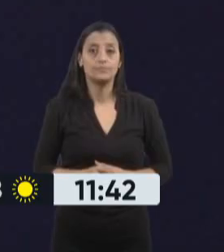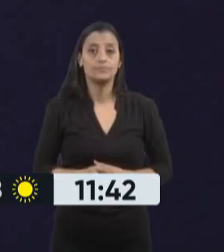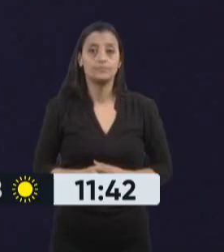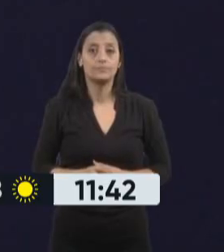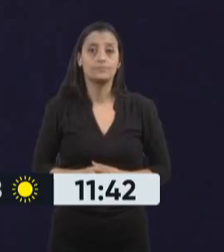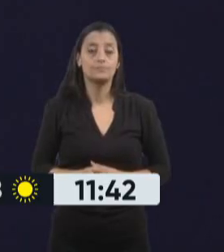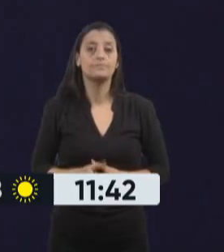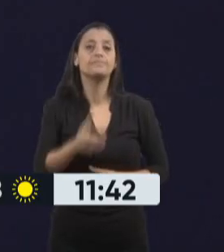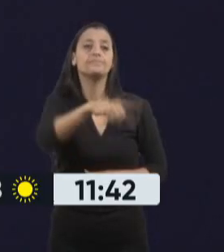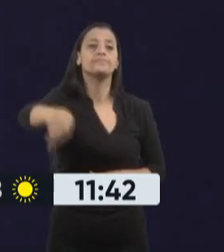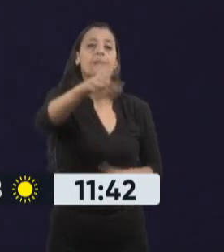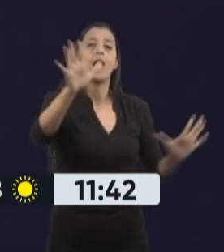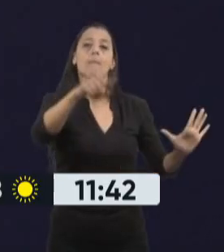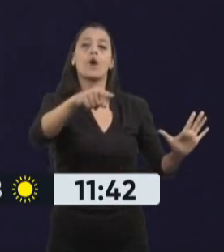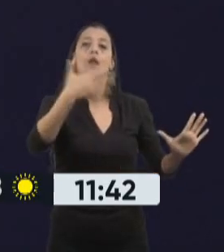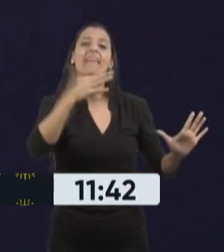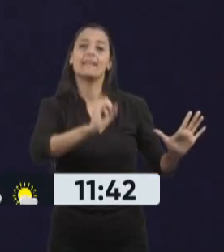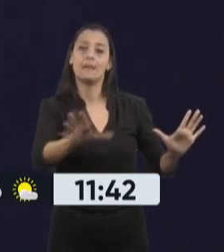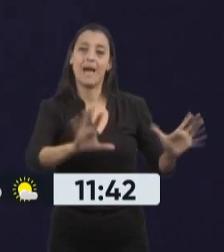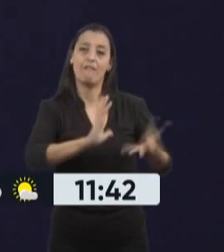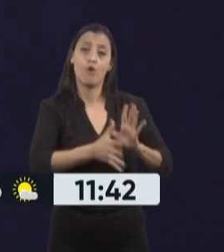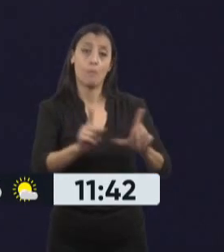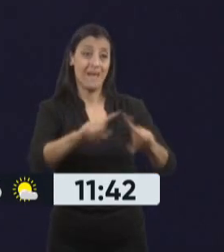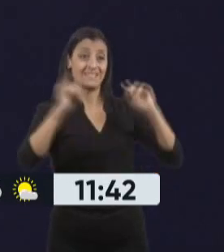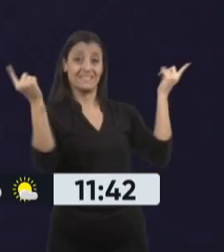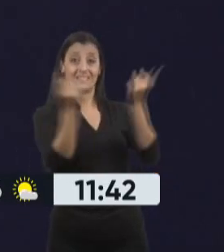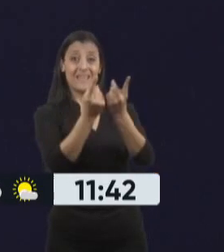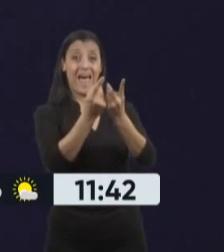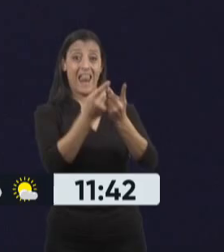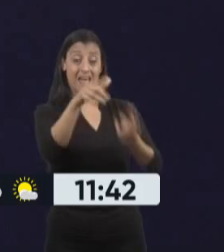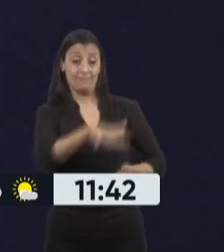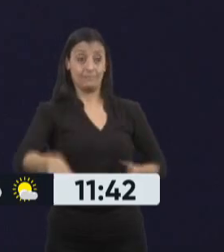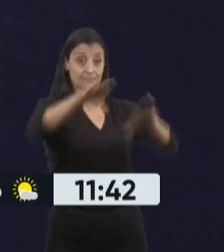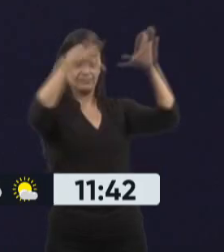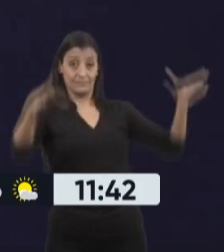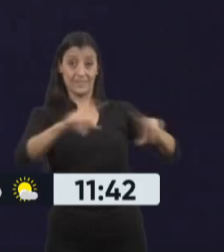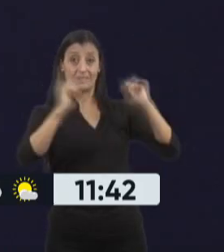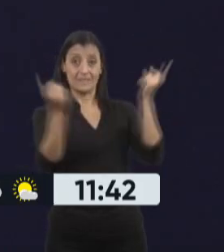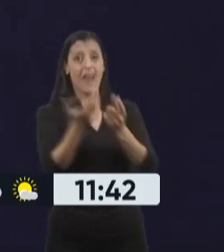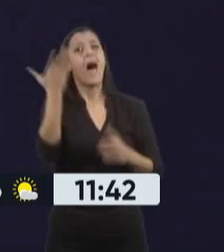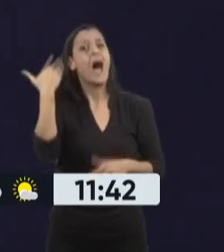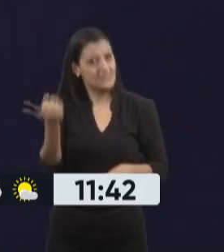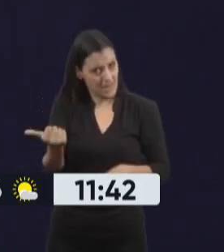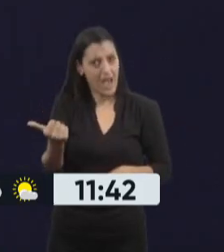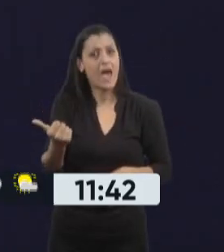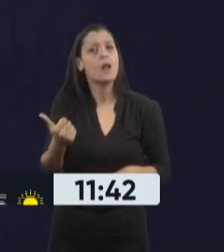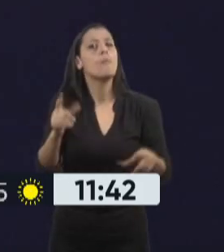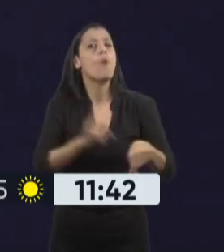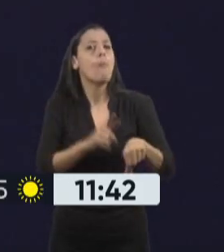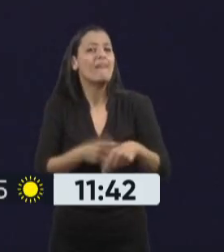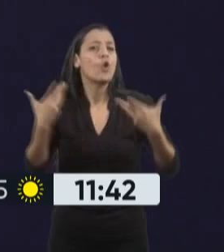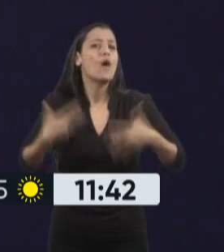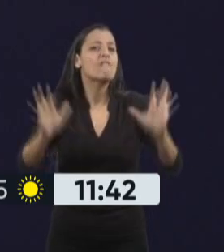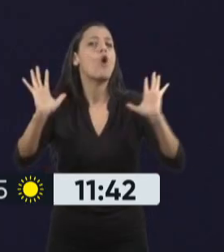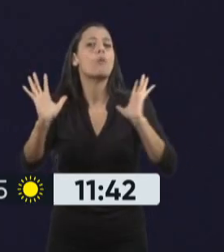alguna mala interpretación que han hecho algunos periodistas, no de la sala, porque de hecho con los periodistas de la sala ayer estuve fuera de micrófono charlando con ellos y